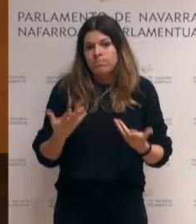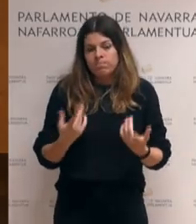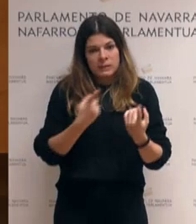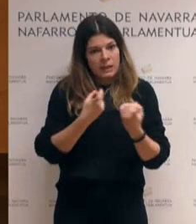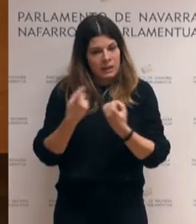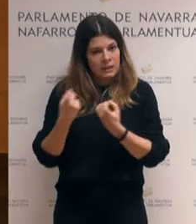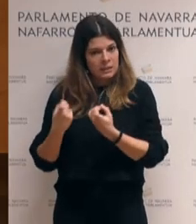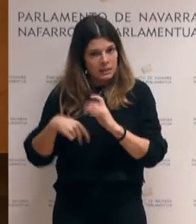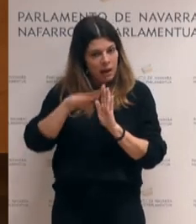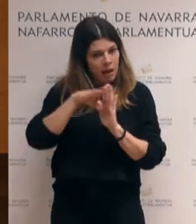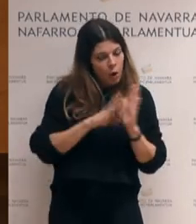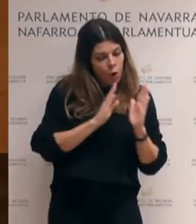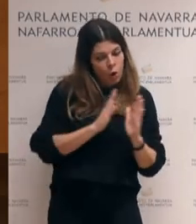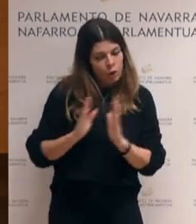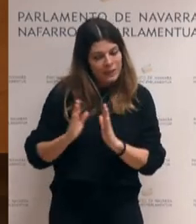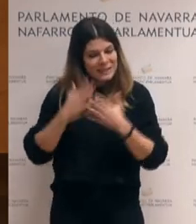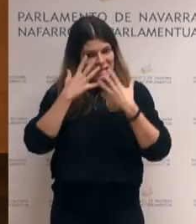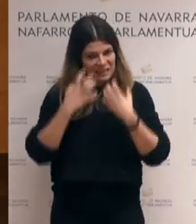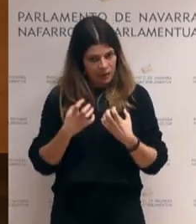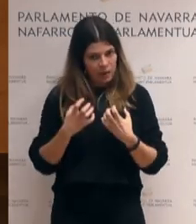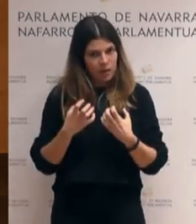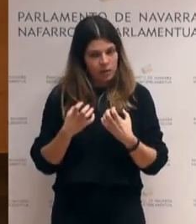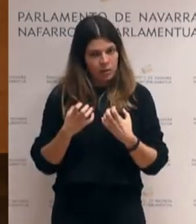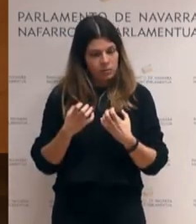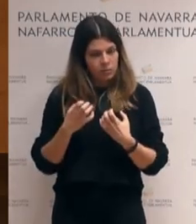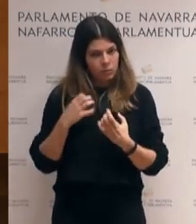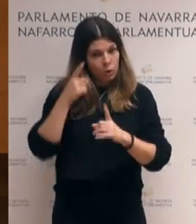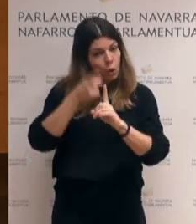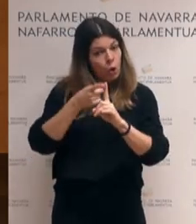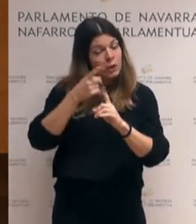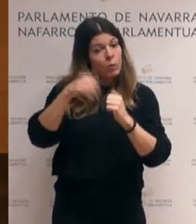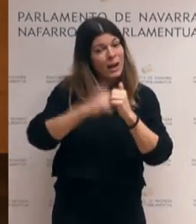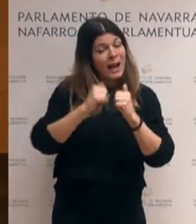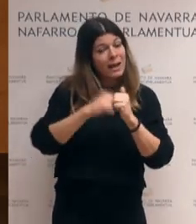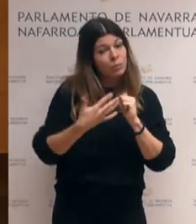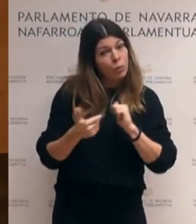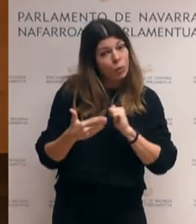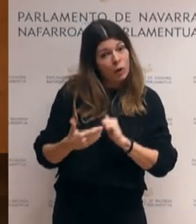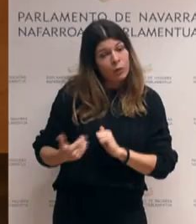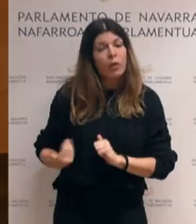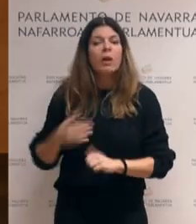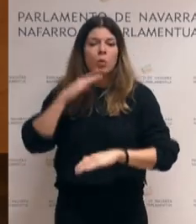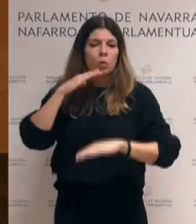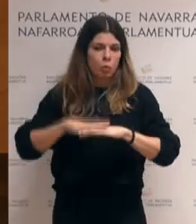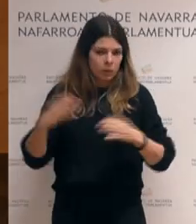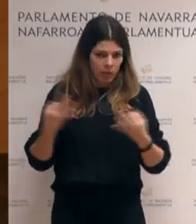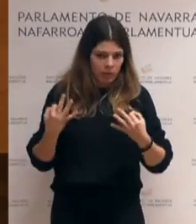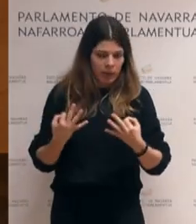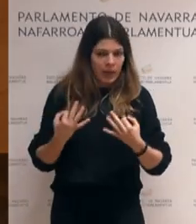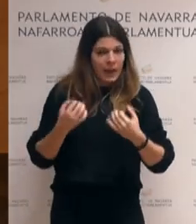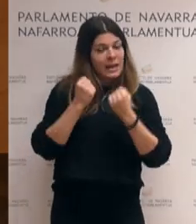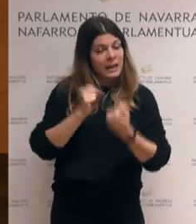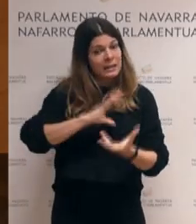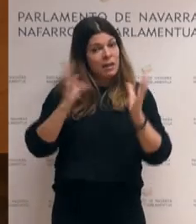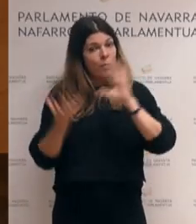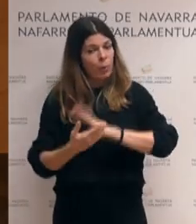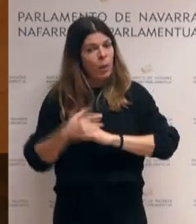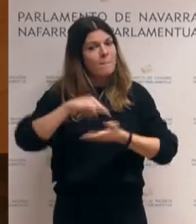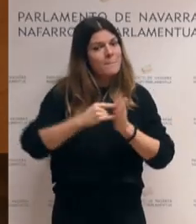seria que cumpla con los objetivos de descarbonización y hay que acometer una transición energética planificada